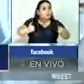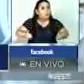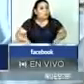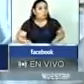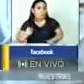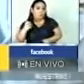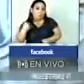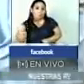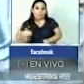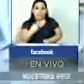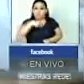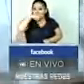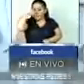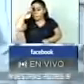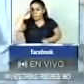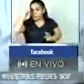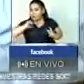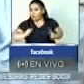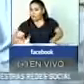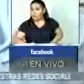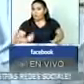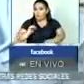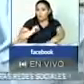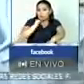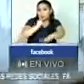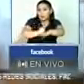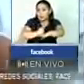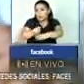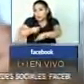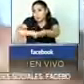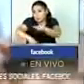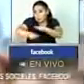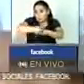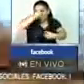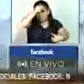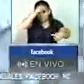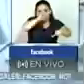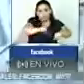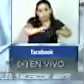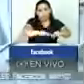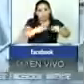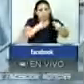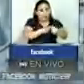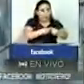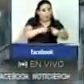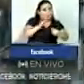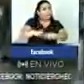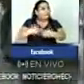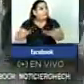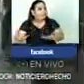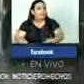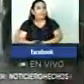funcionario pudo haber establecido con ellos y que es la reacción de esto.